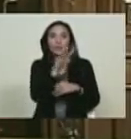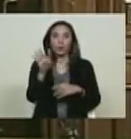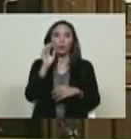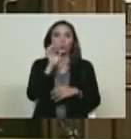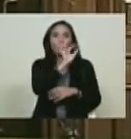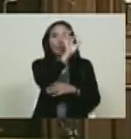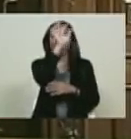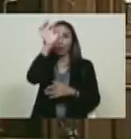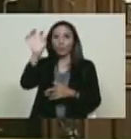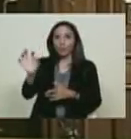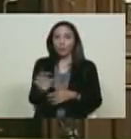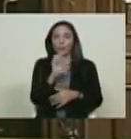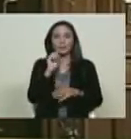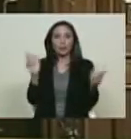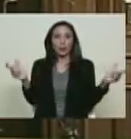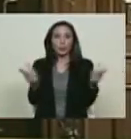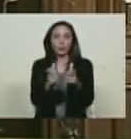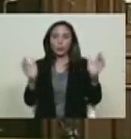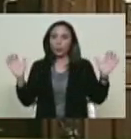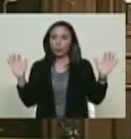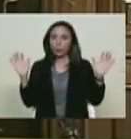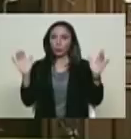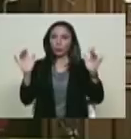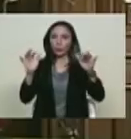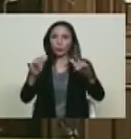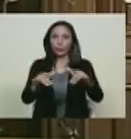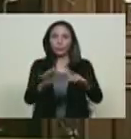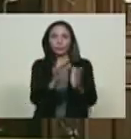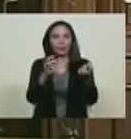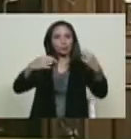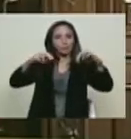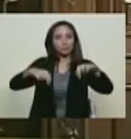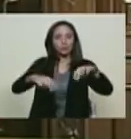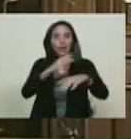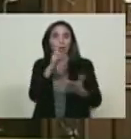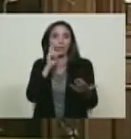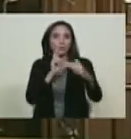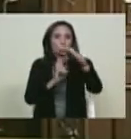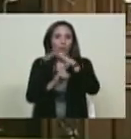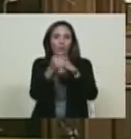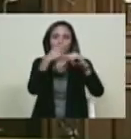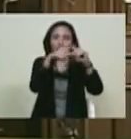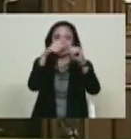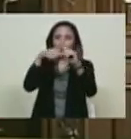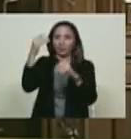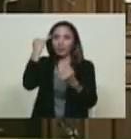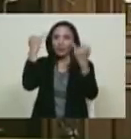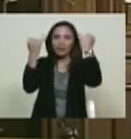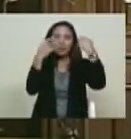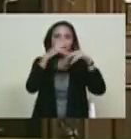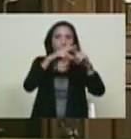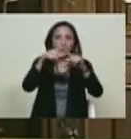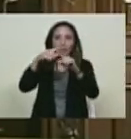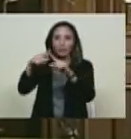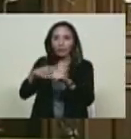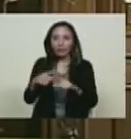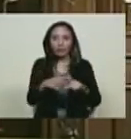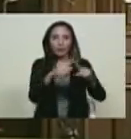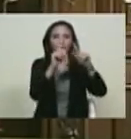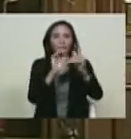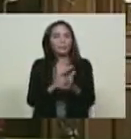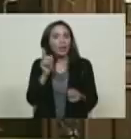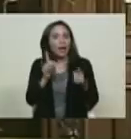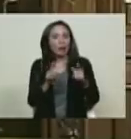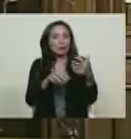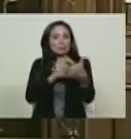países, 24 gobiernos, con visiones diferentes del mundo, con conflictos